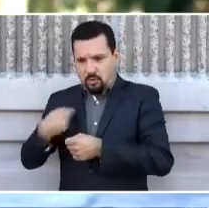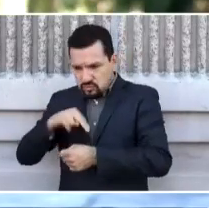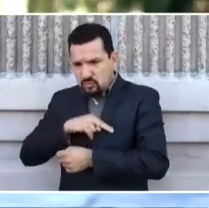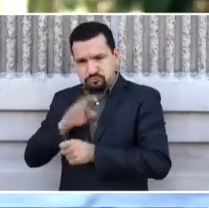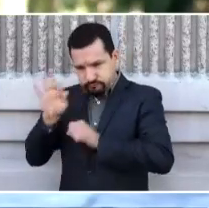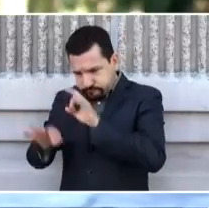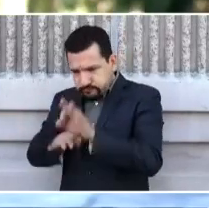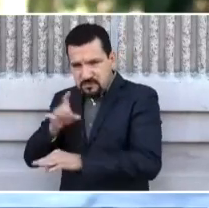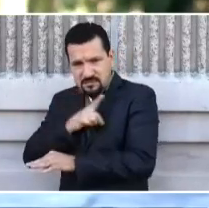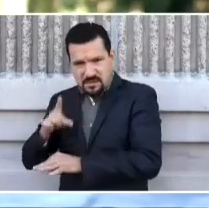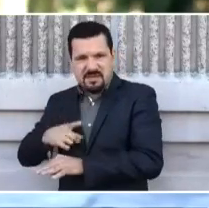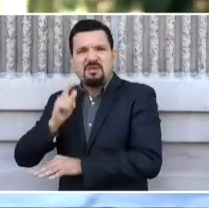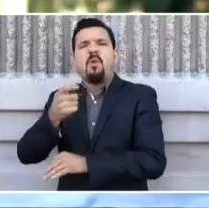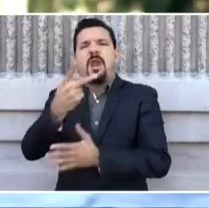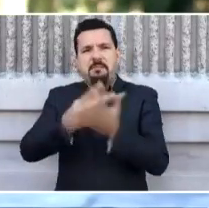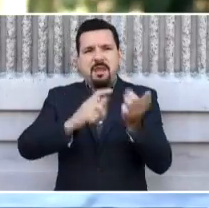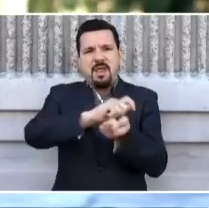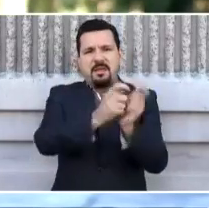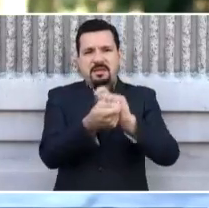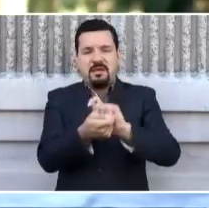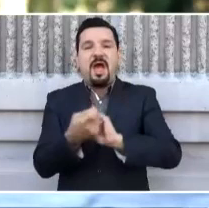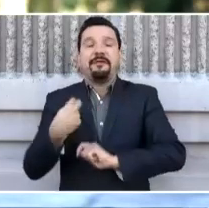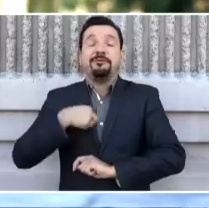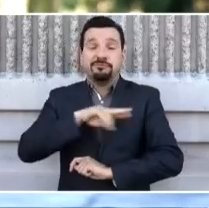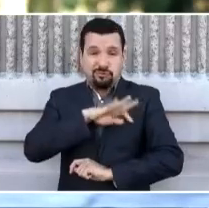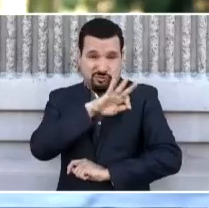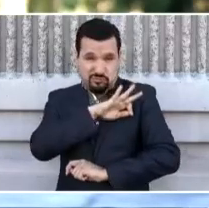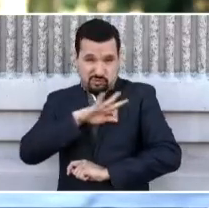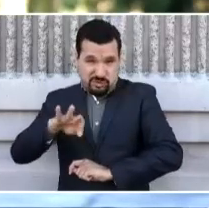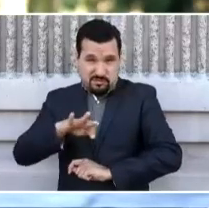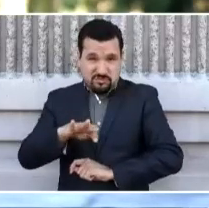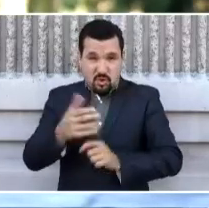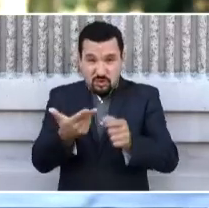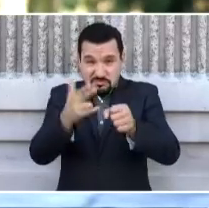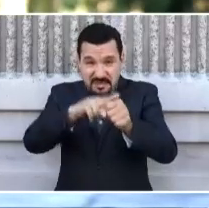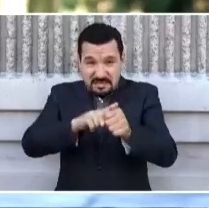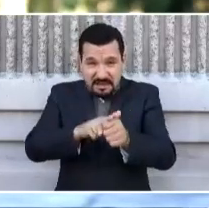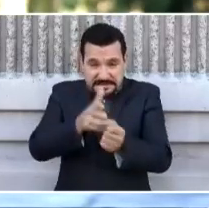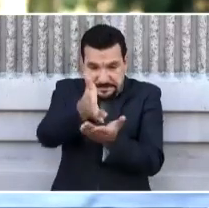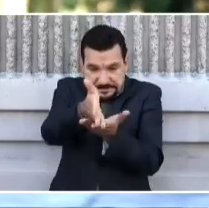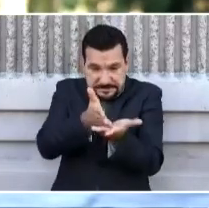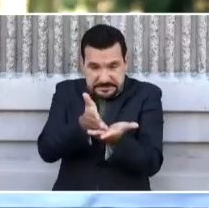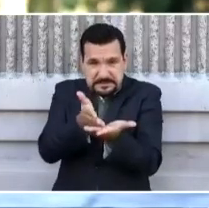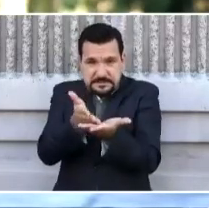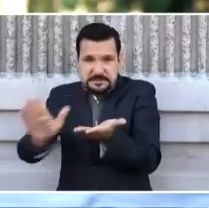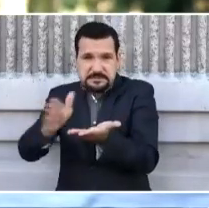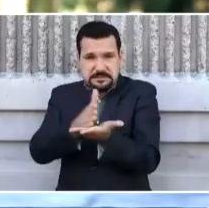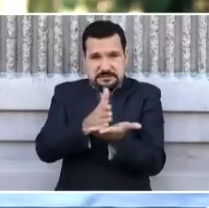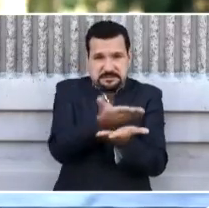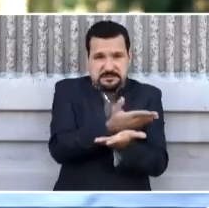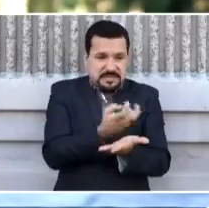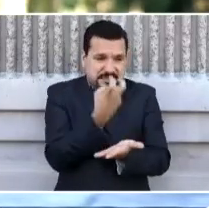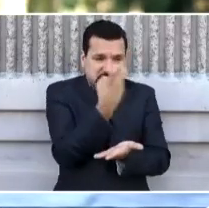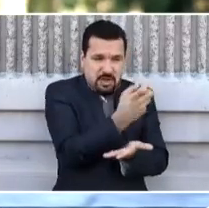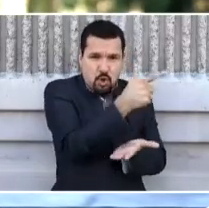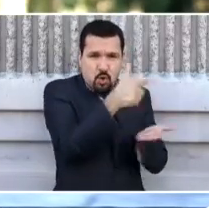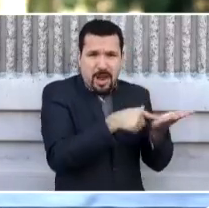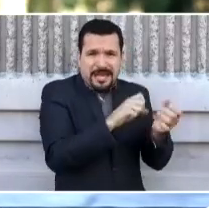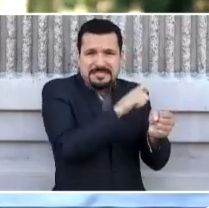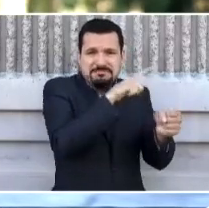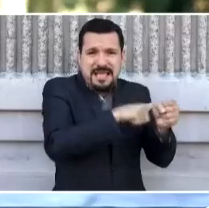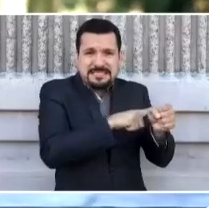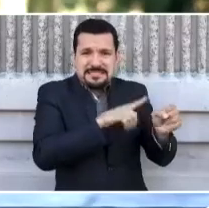reconversión es la capacidad que tenemos para poder dividir nuestras unidades y tener la oportunidad